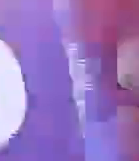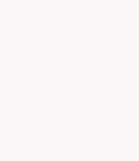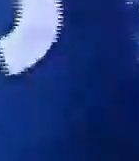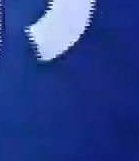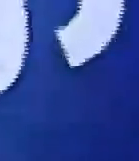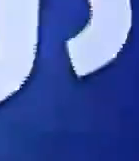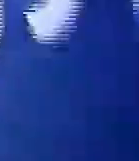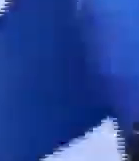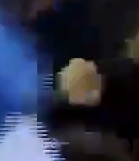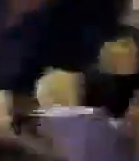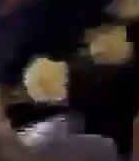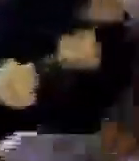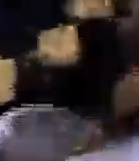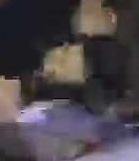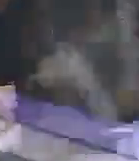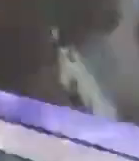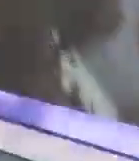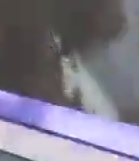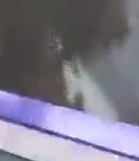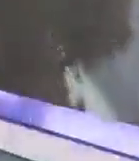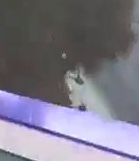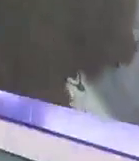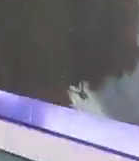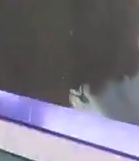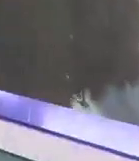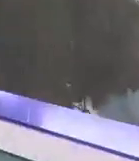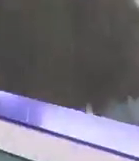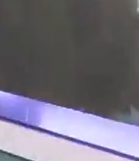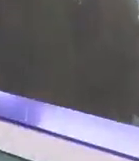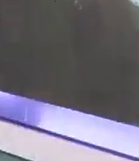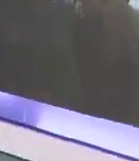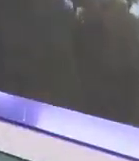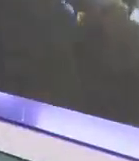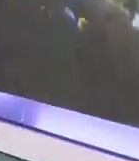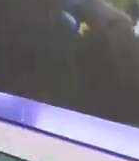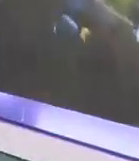Y es de esa manera que le queremos poner el punto.